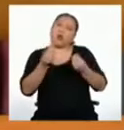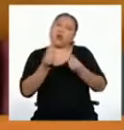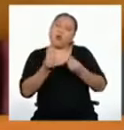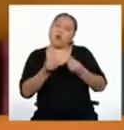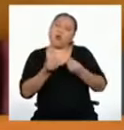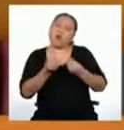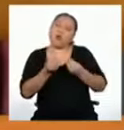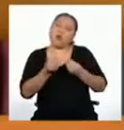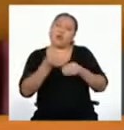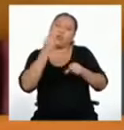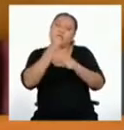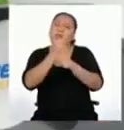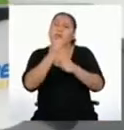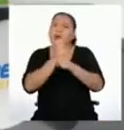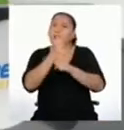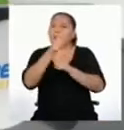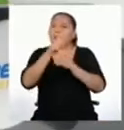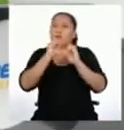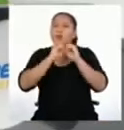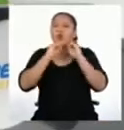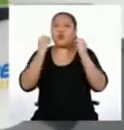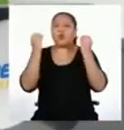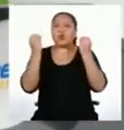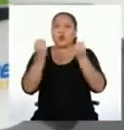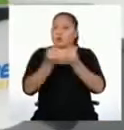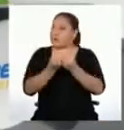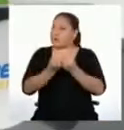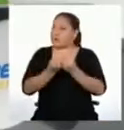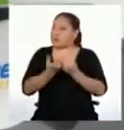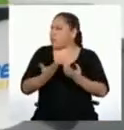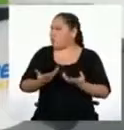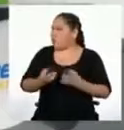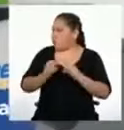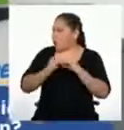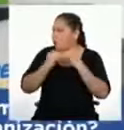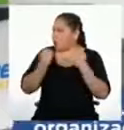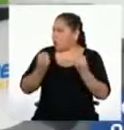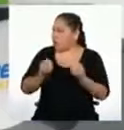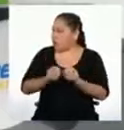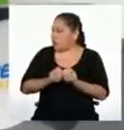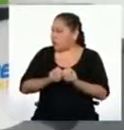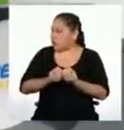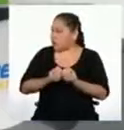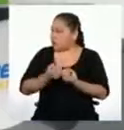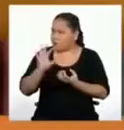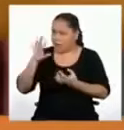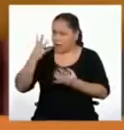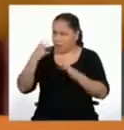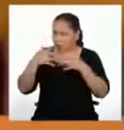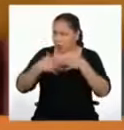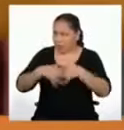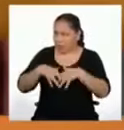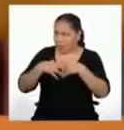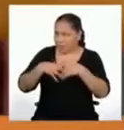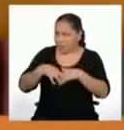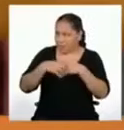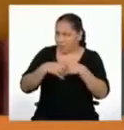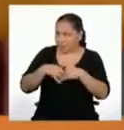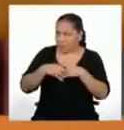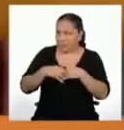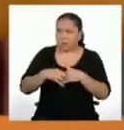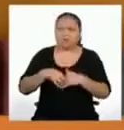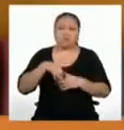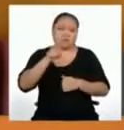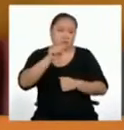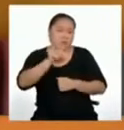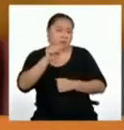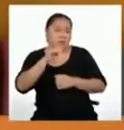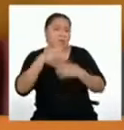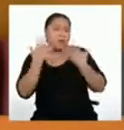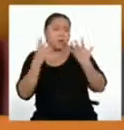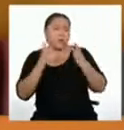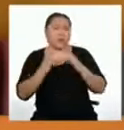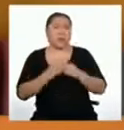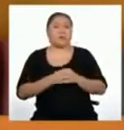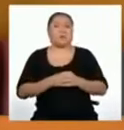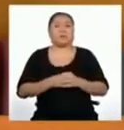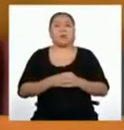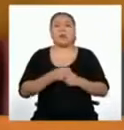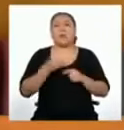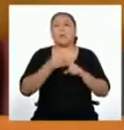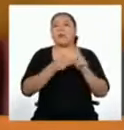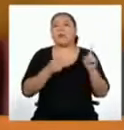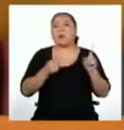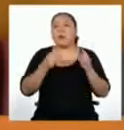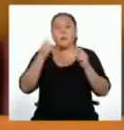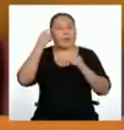una organización? ¿Una organización? ¿Algo como una empresa? Podría ser, pero pensemos